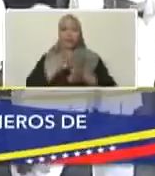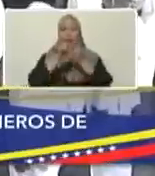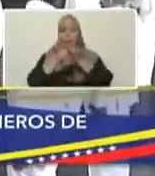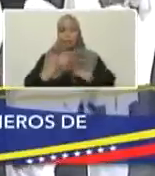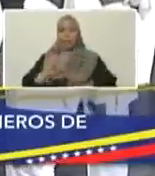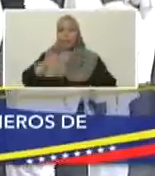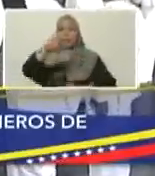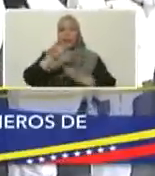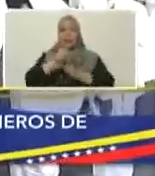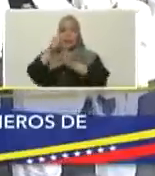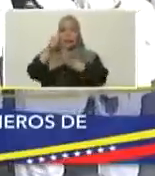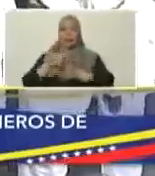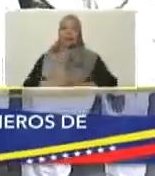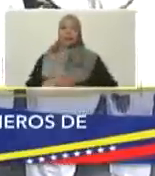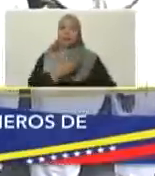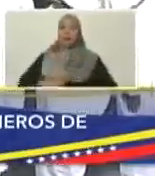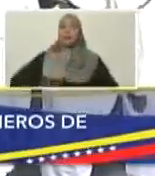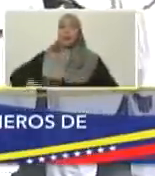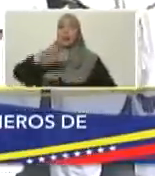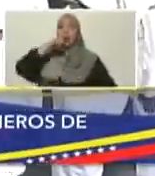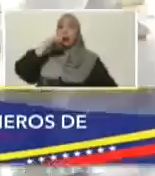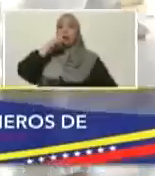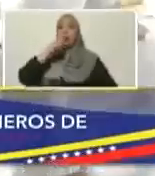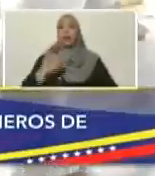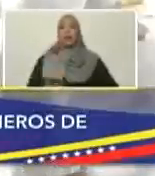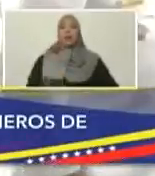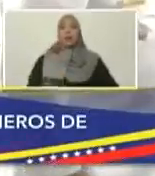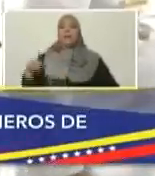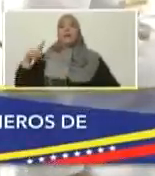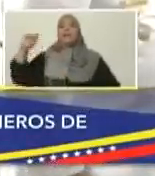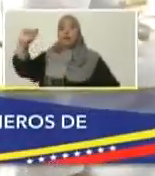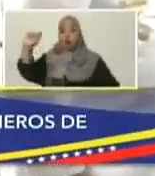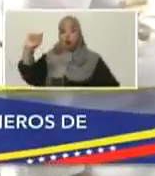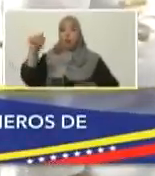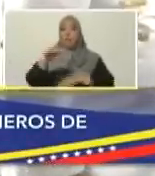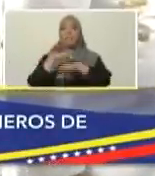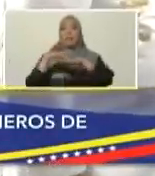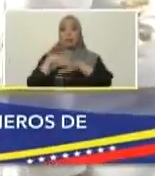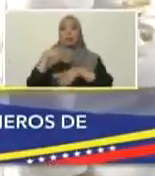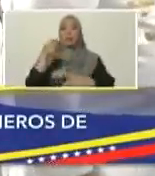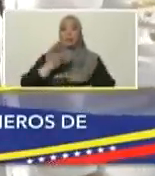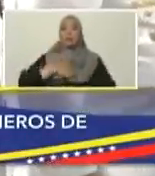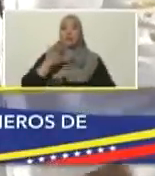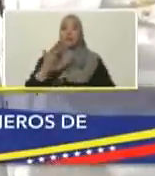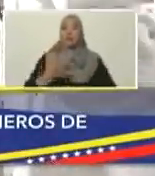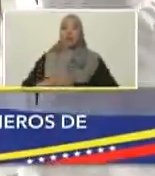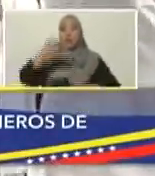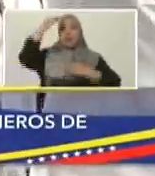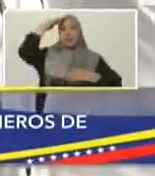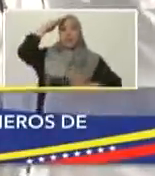Mi comandante jefe, permiso para retirarme. Adelante.